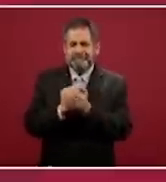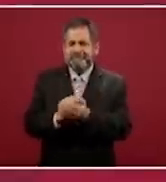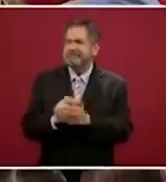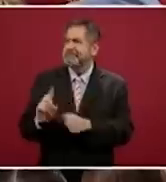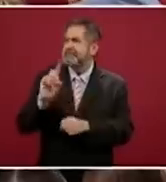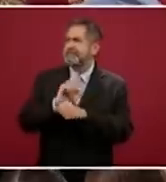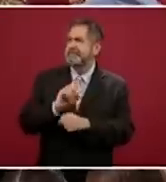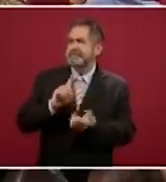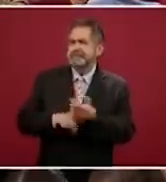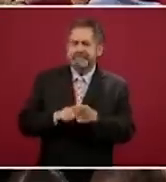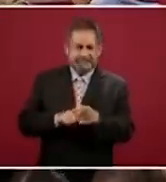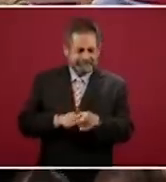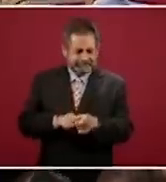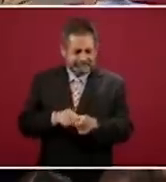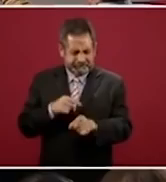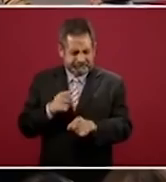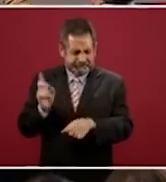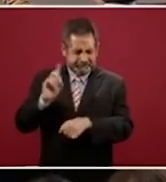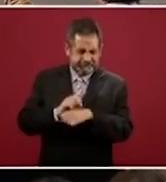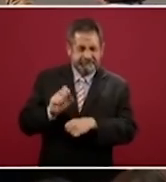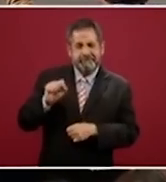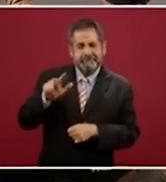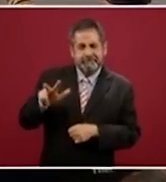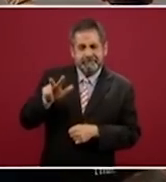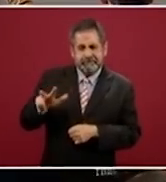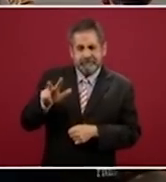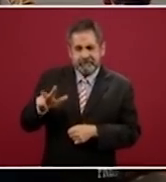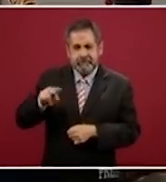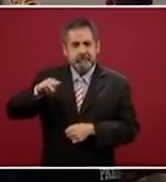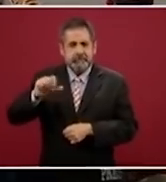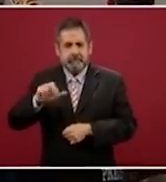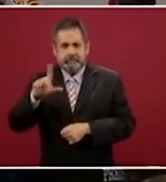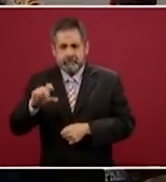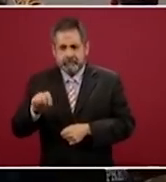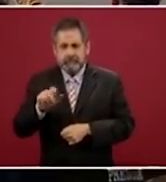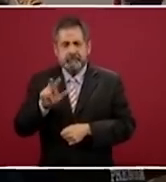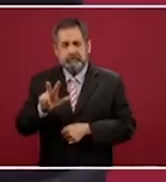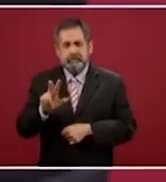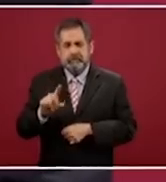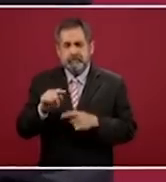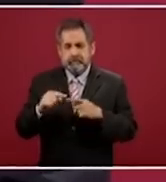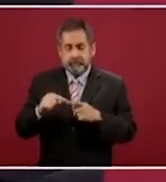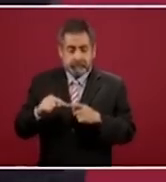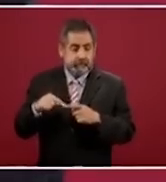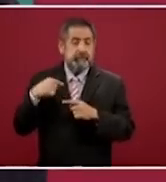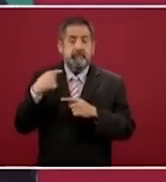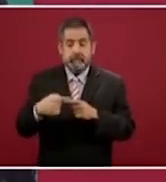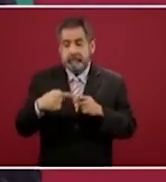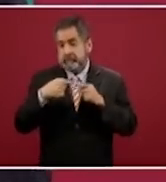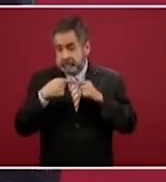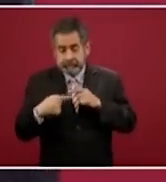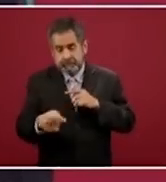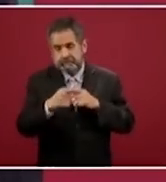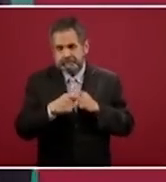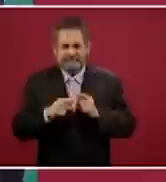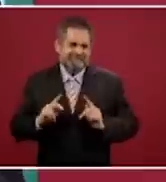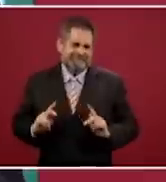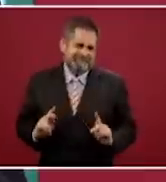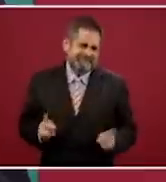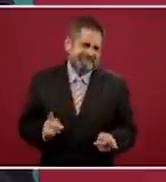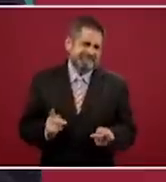día 18 de marzo, pasando ese sorteo ya la